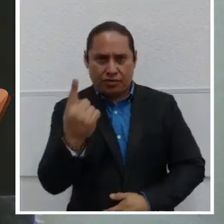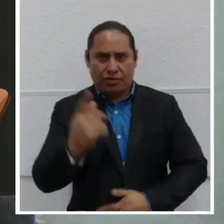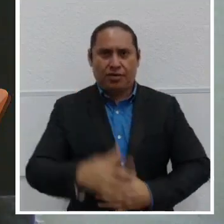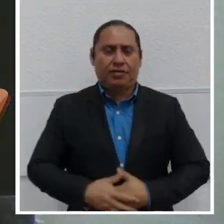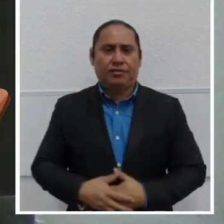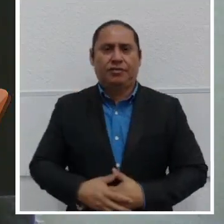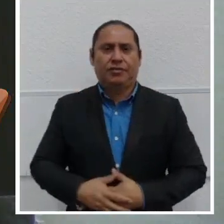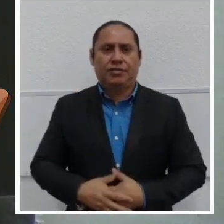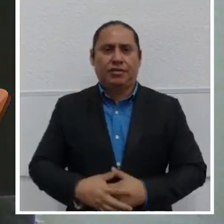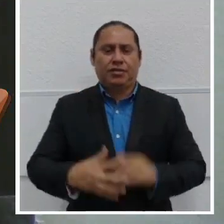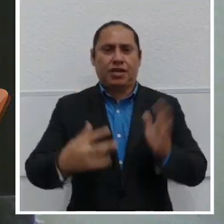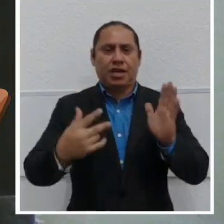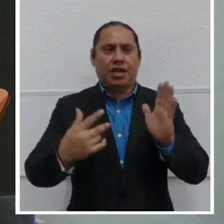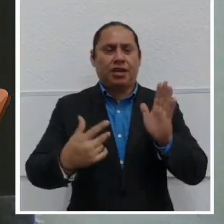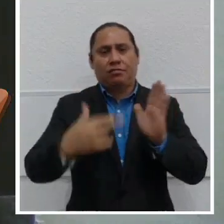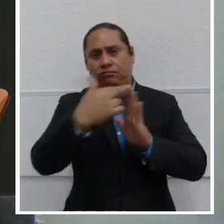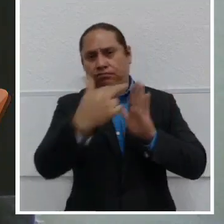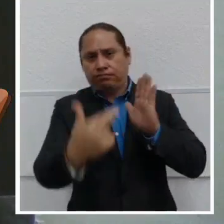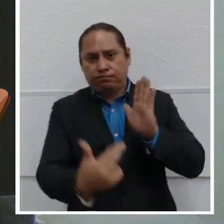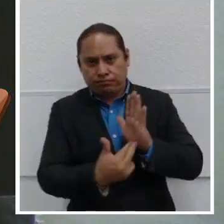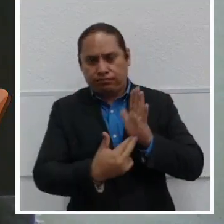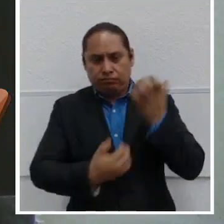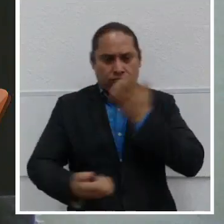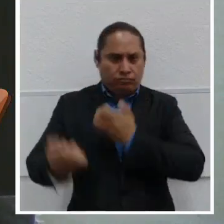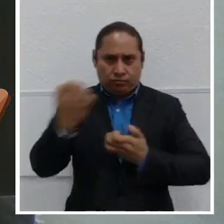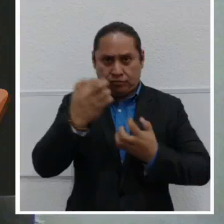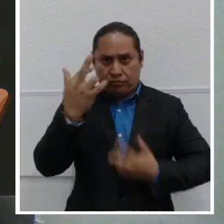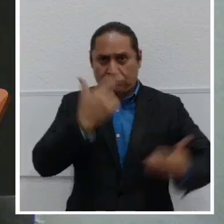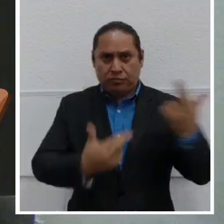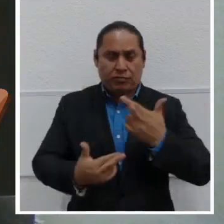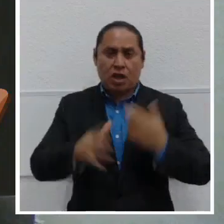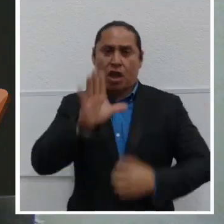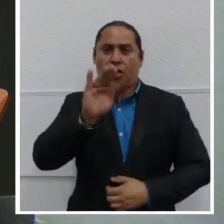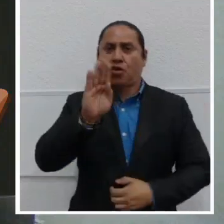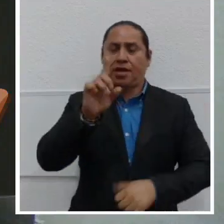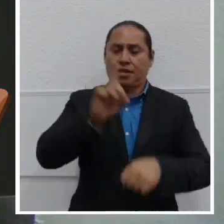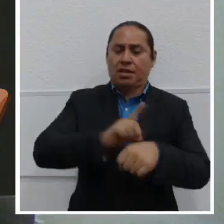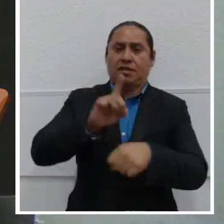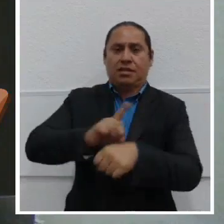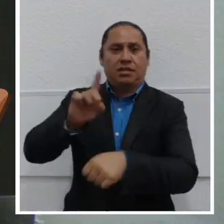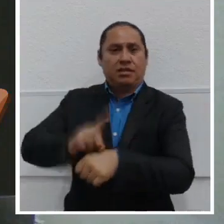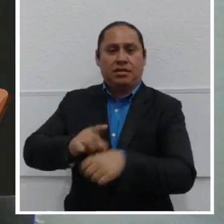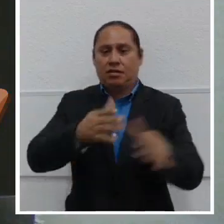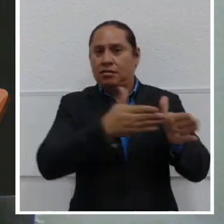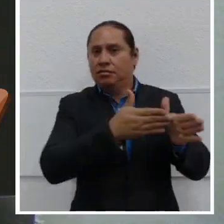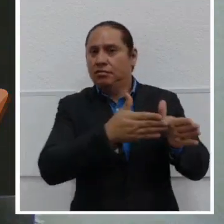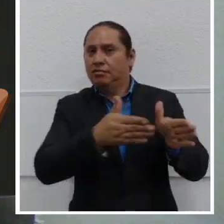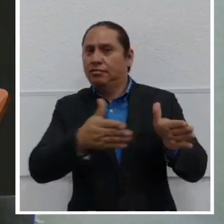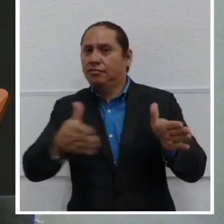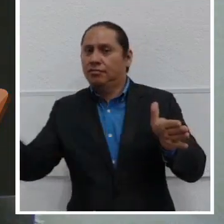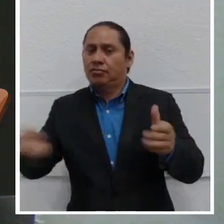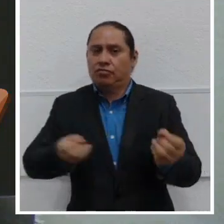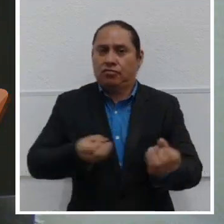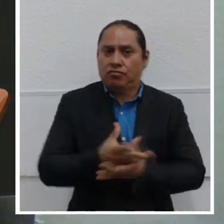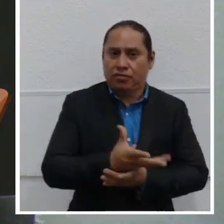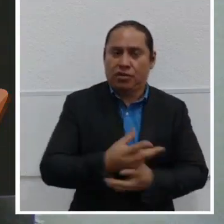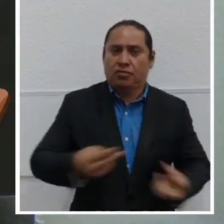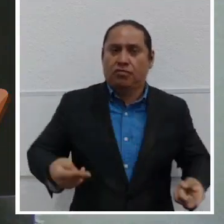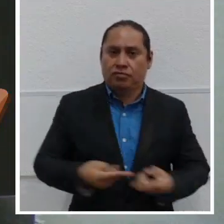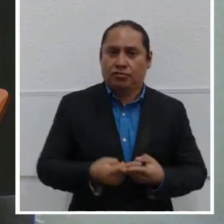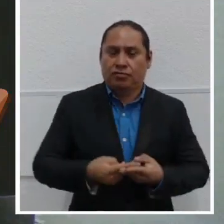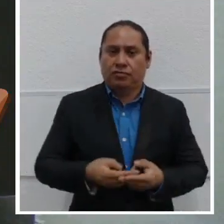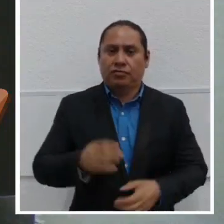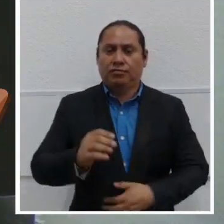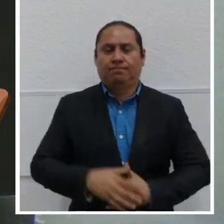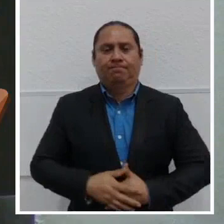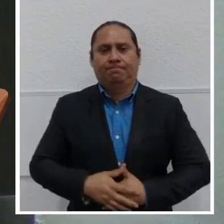la porción normativa si esta se verifica dentro de los noventa días a partir de la concepción para los